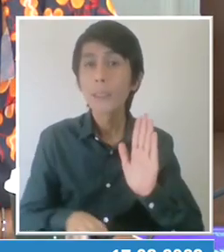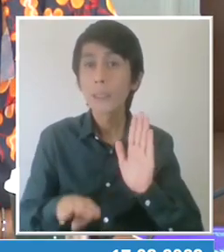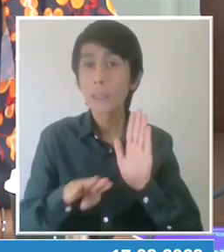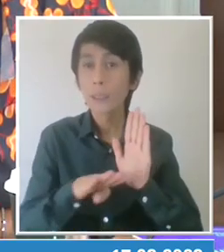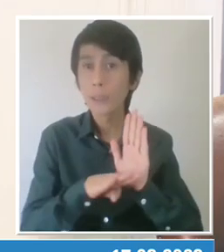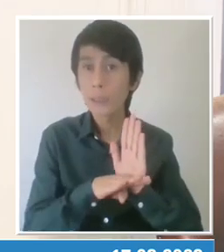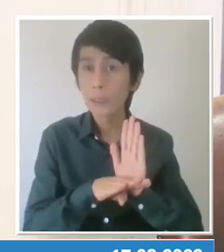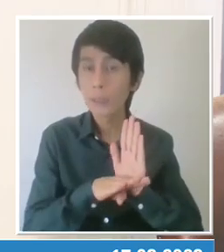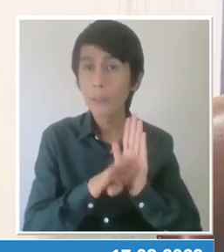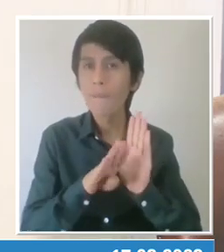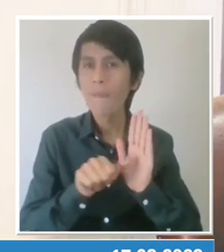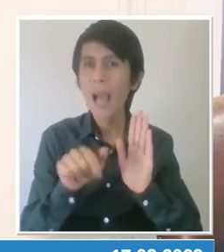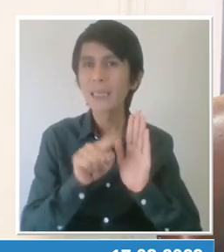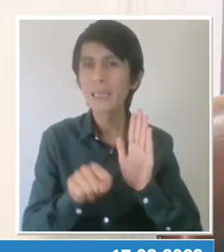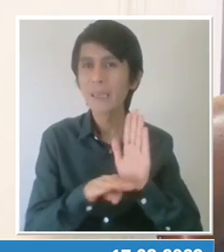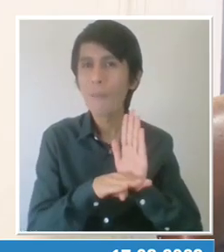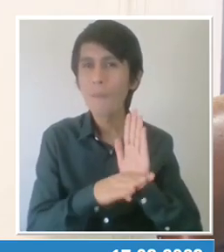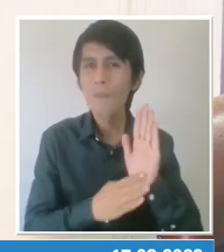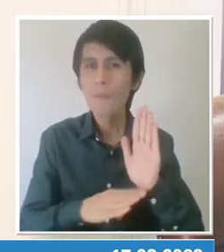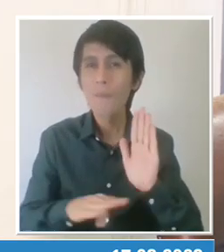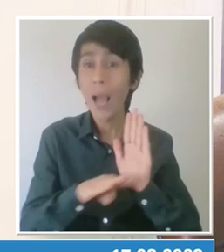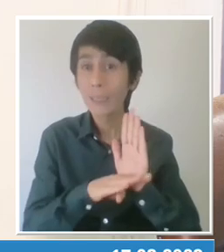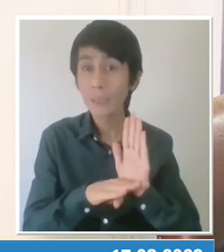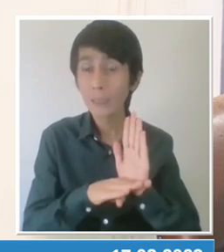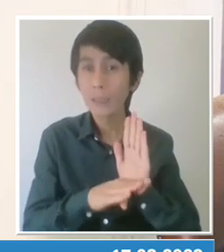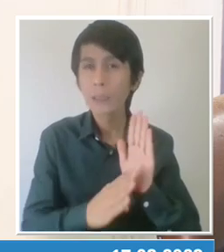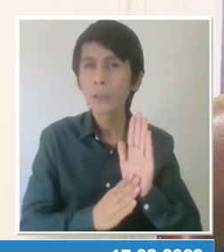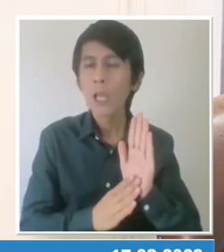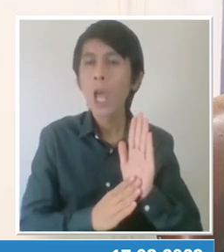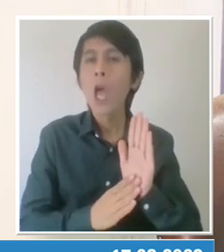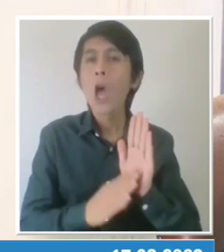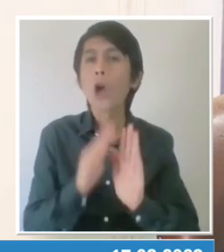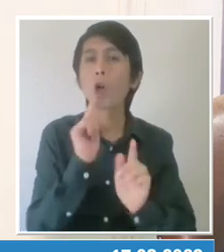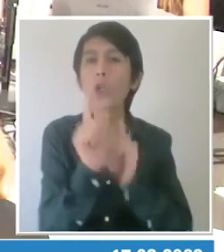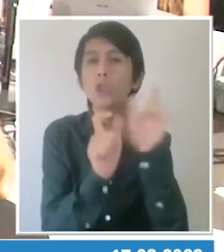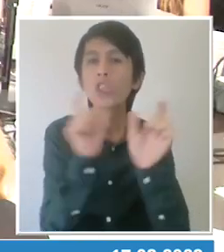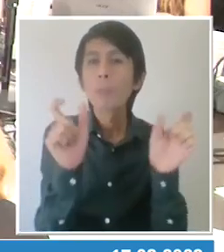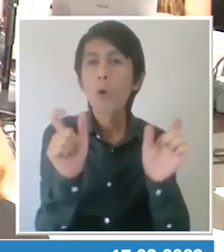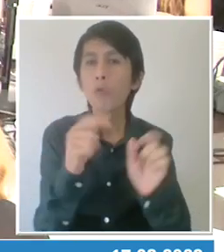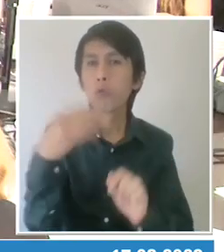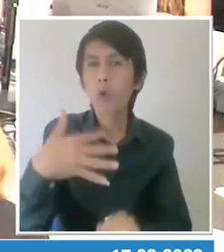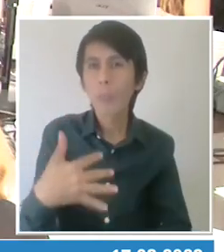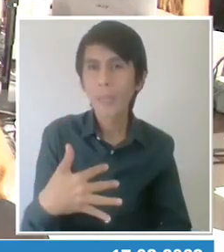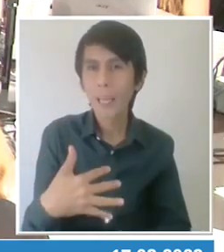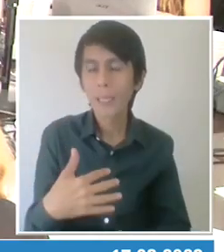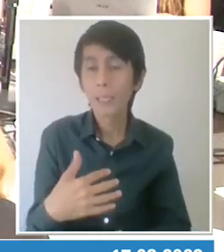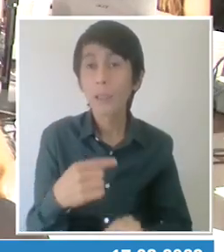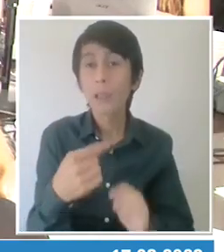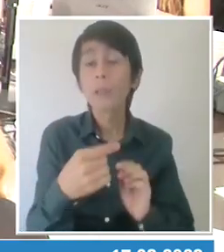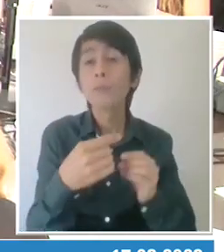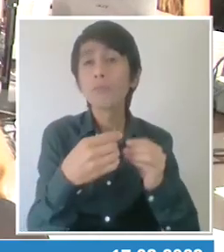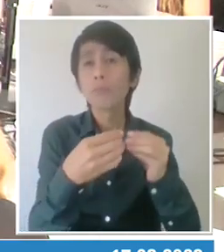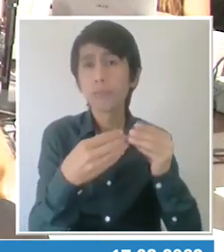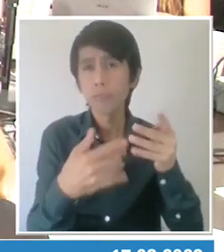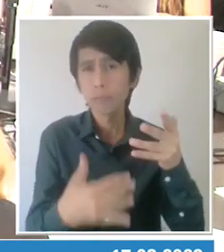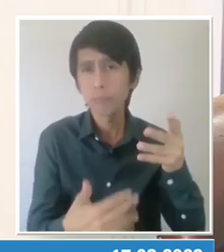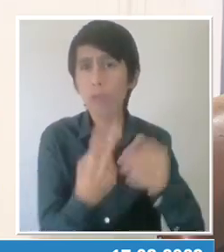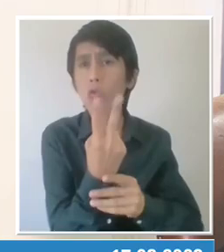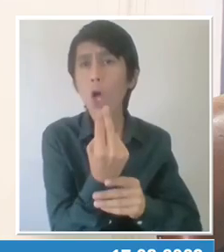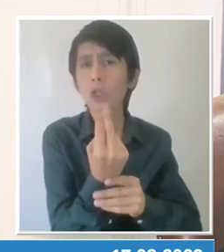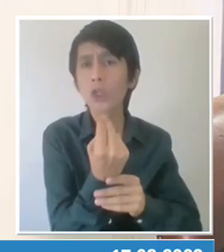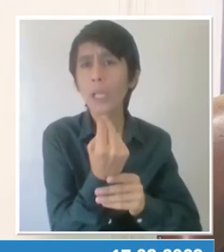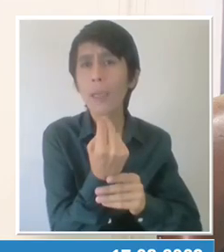conceptos fundamentales, se desarrollan numerosas, son 12